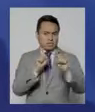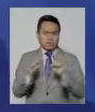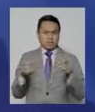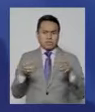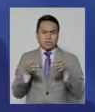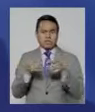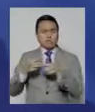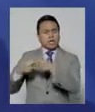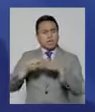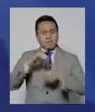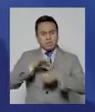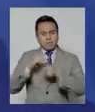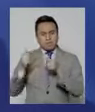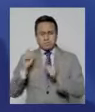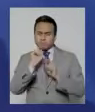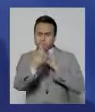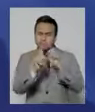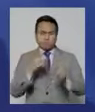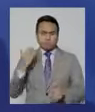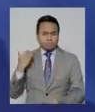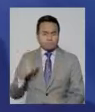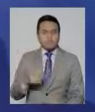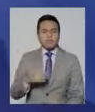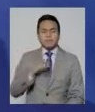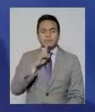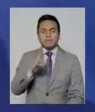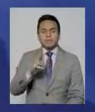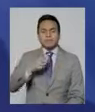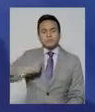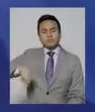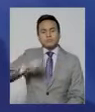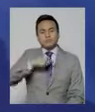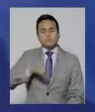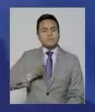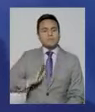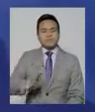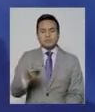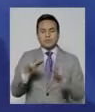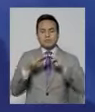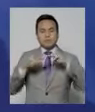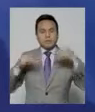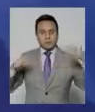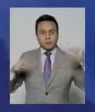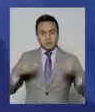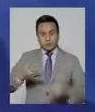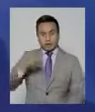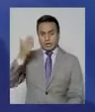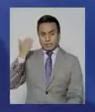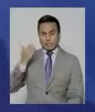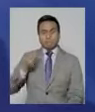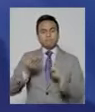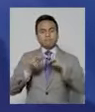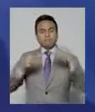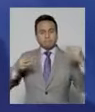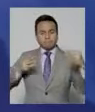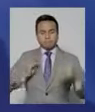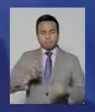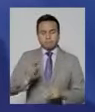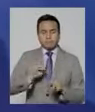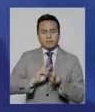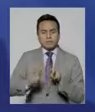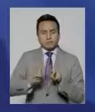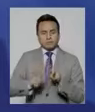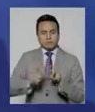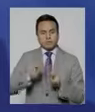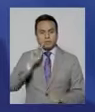sociedades médicas y distintos expertos? Vamos a seguir manteniendo el método inicial implementado,